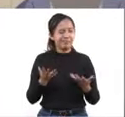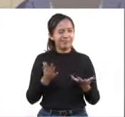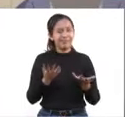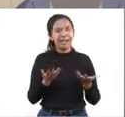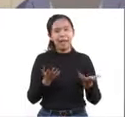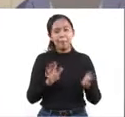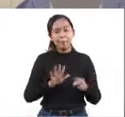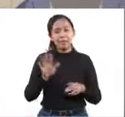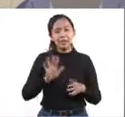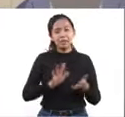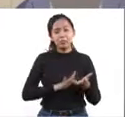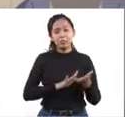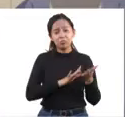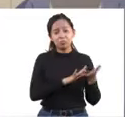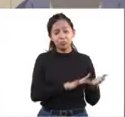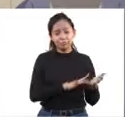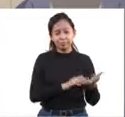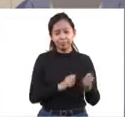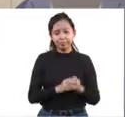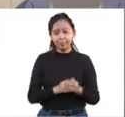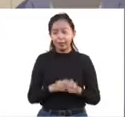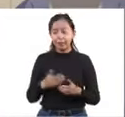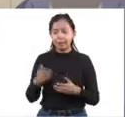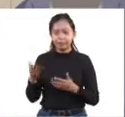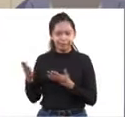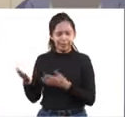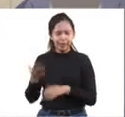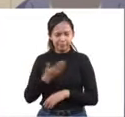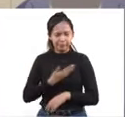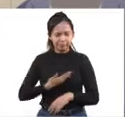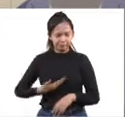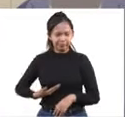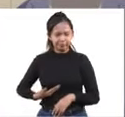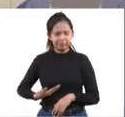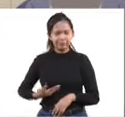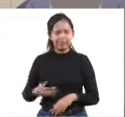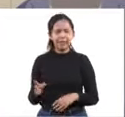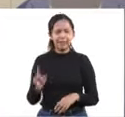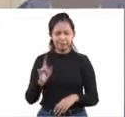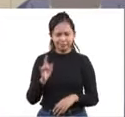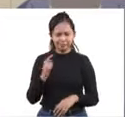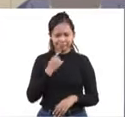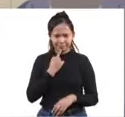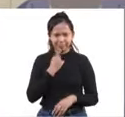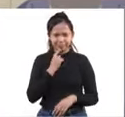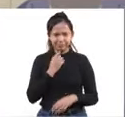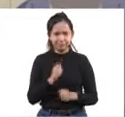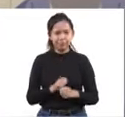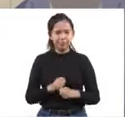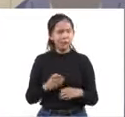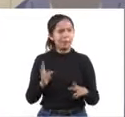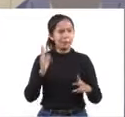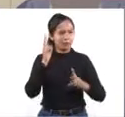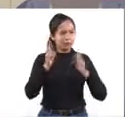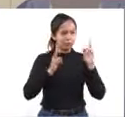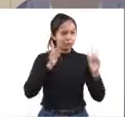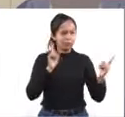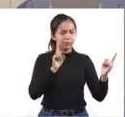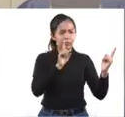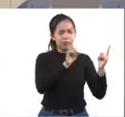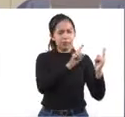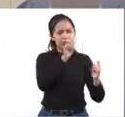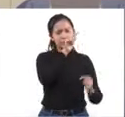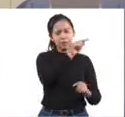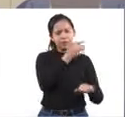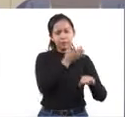La visita del presidente de la República al presidente Biden recientemente y otras ocasiones, dos veces que ha